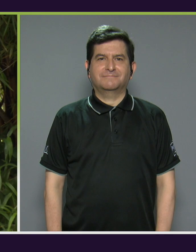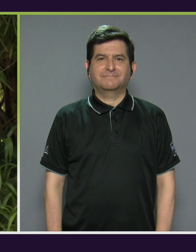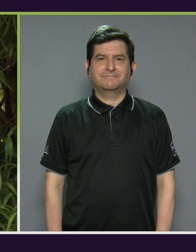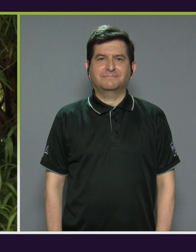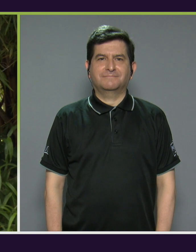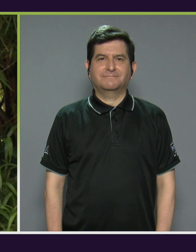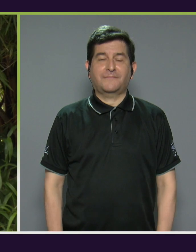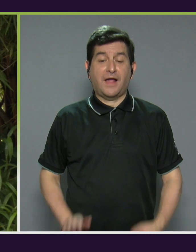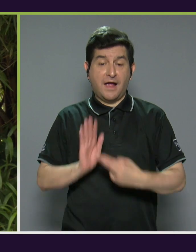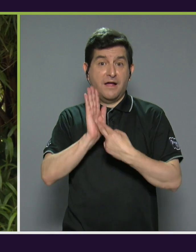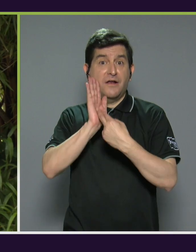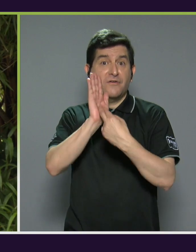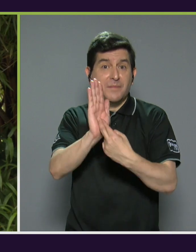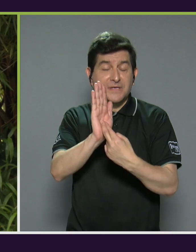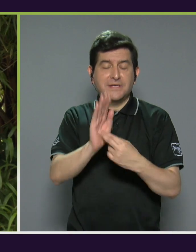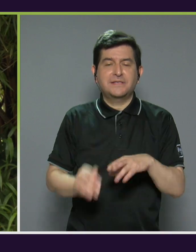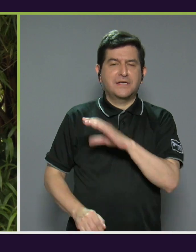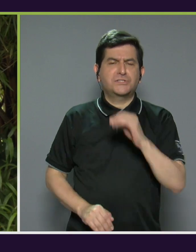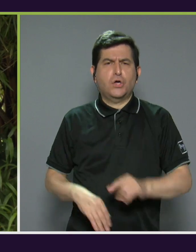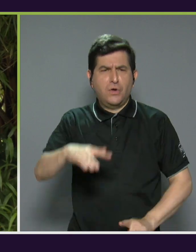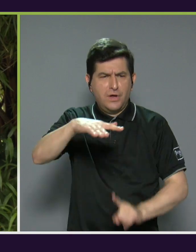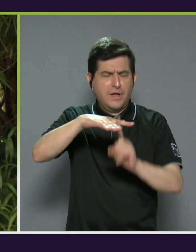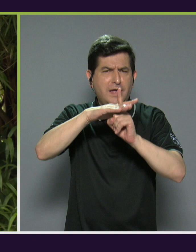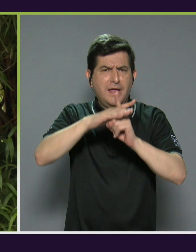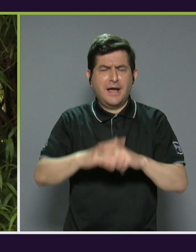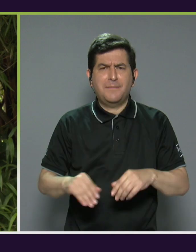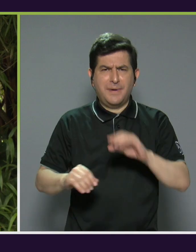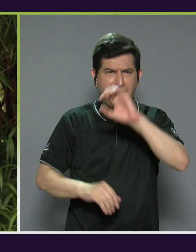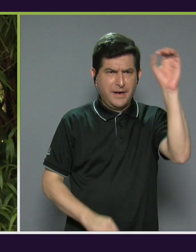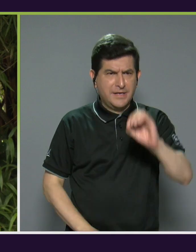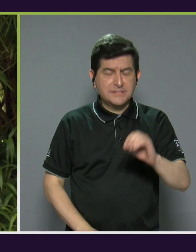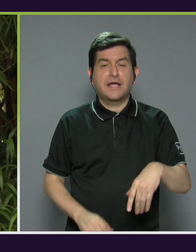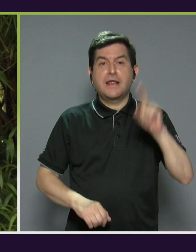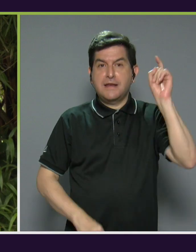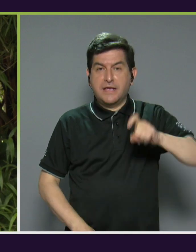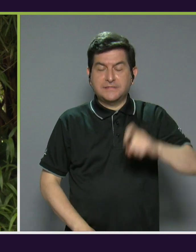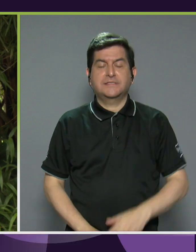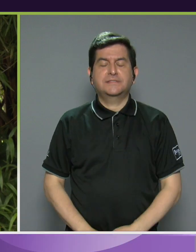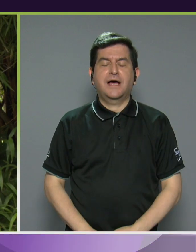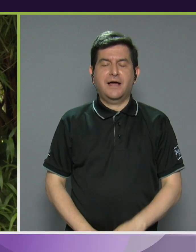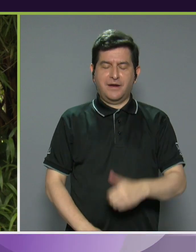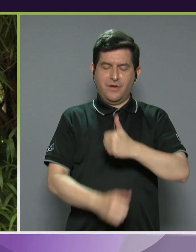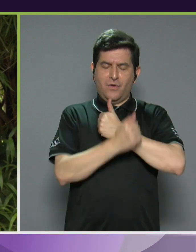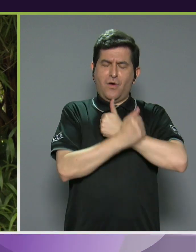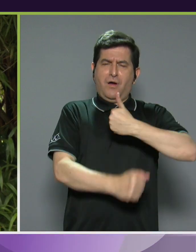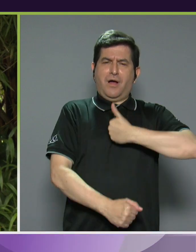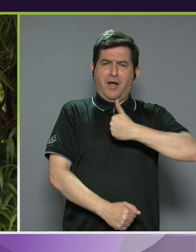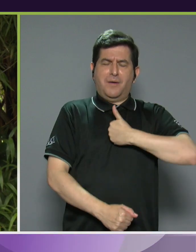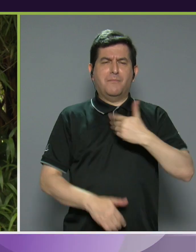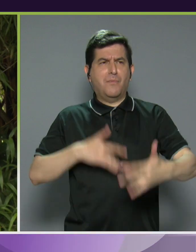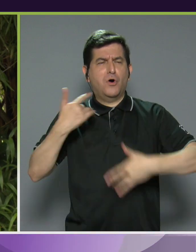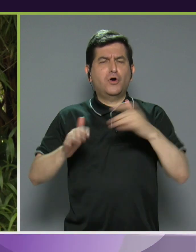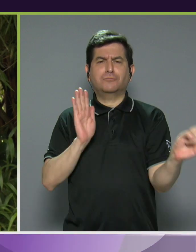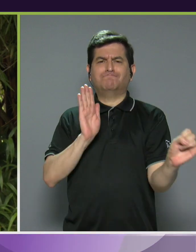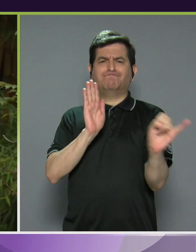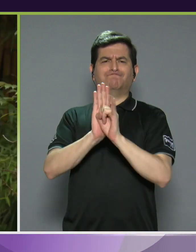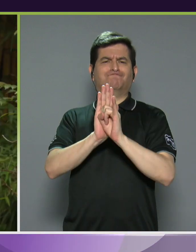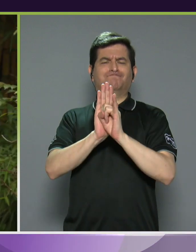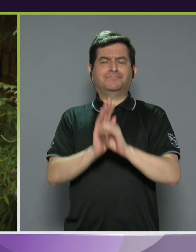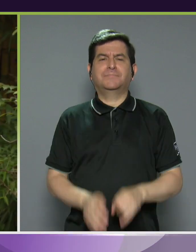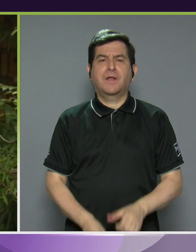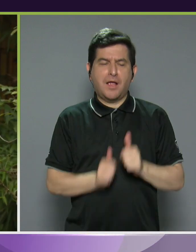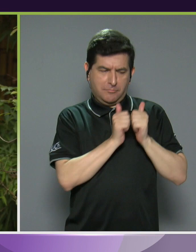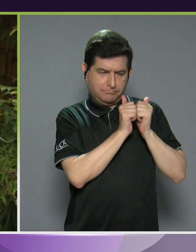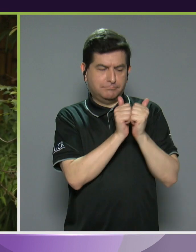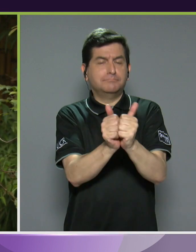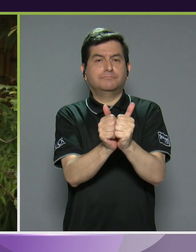La representación y la representatividad son indispensables para el desarrollo de la autoestima, para sentirnos identificados,